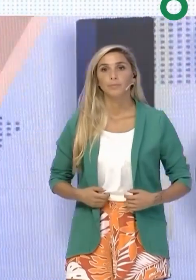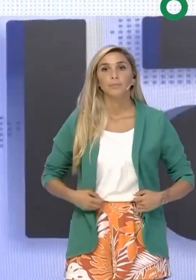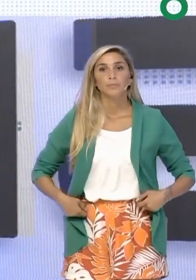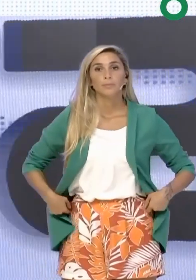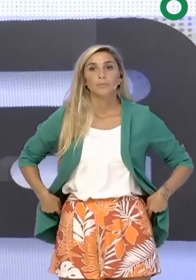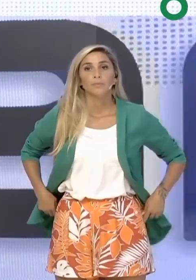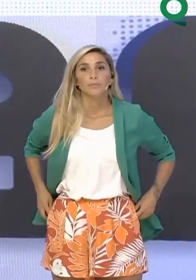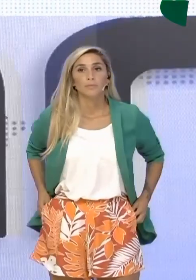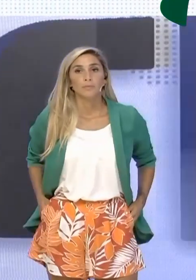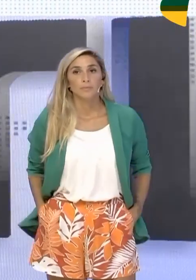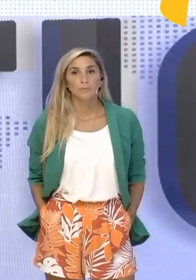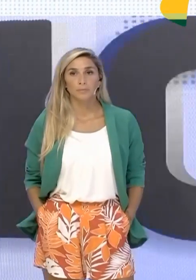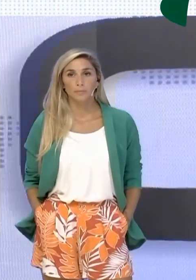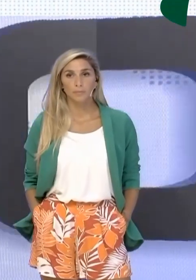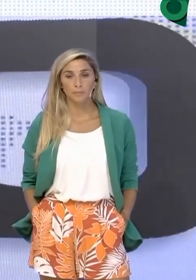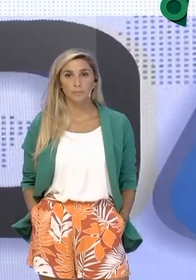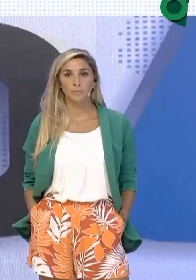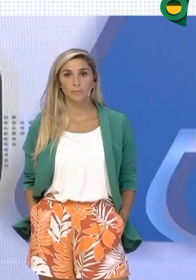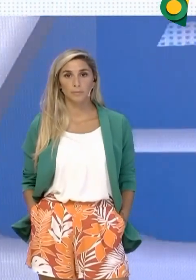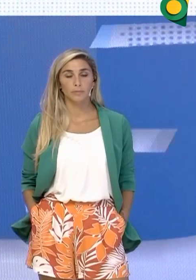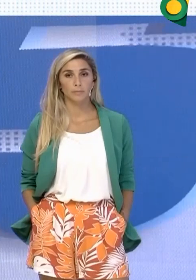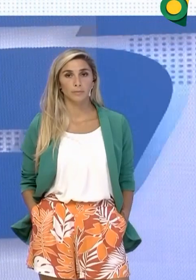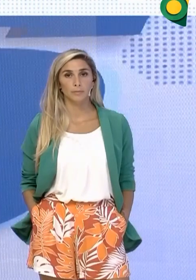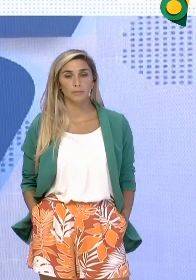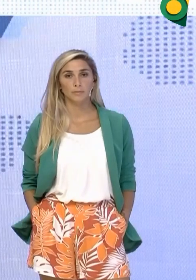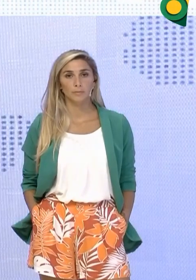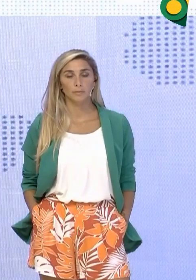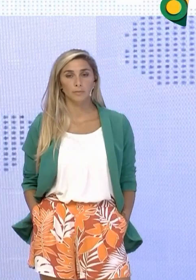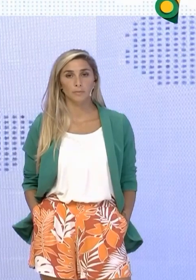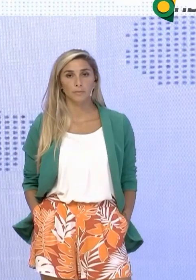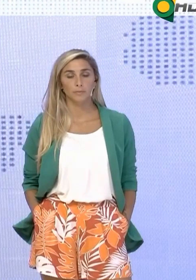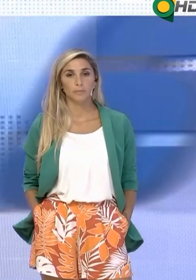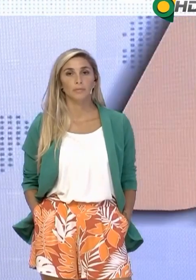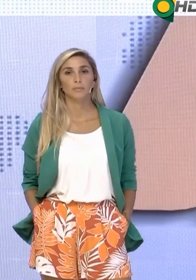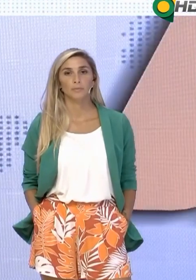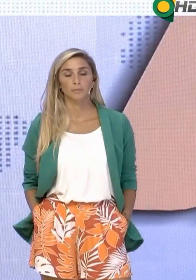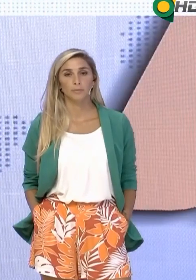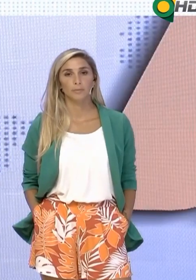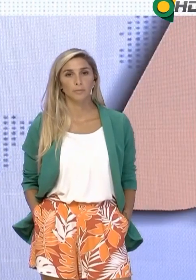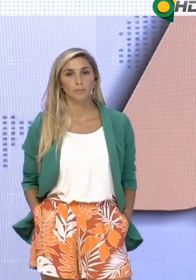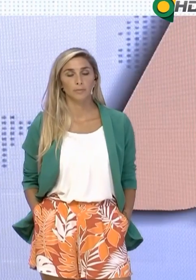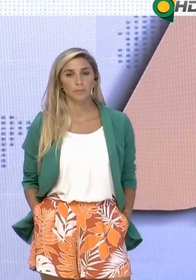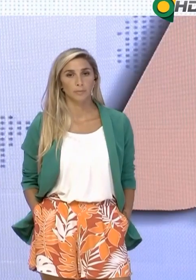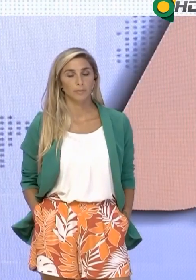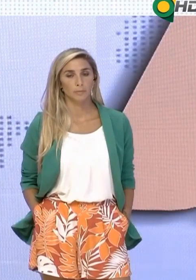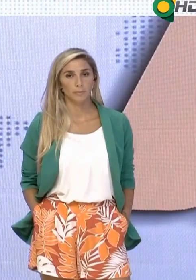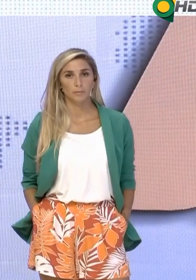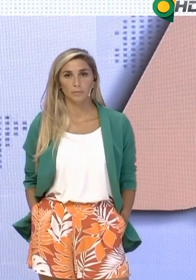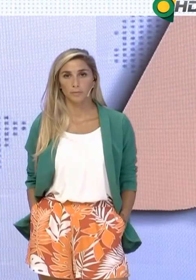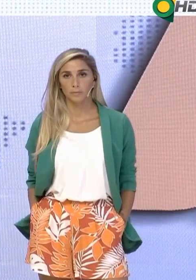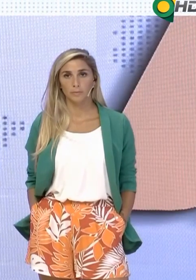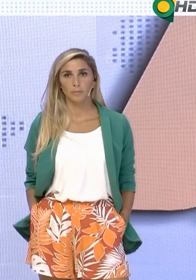nacional, televisiva, radial, gráfica, hoy por hoy ya es masiva, es